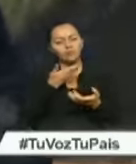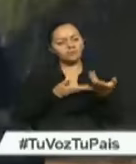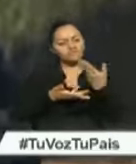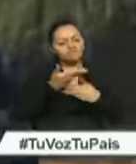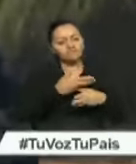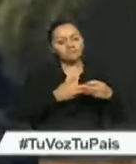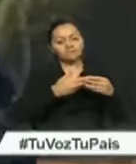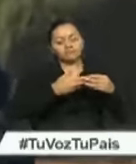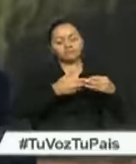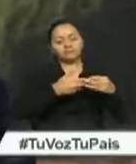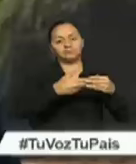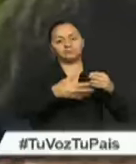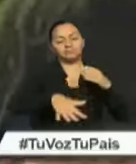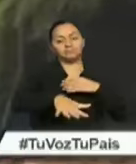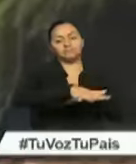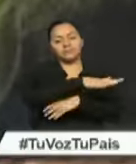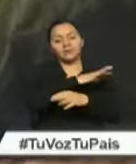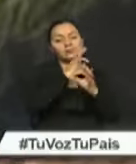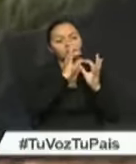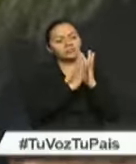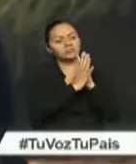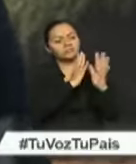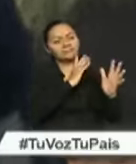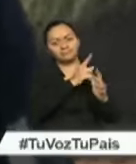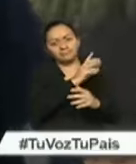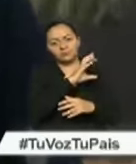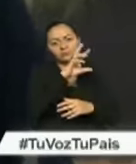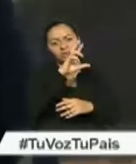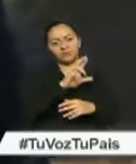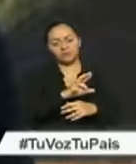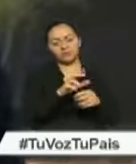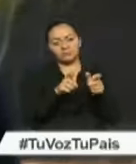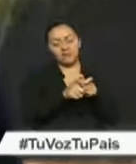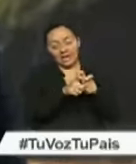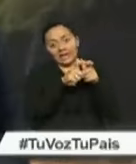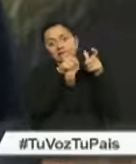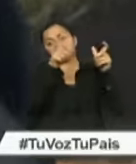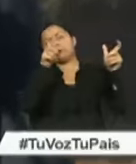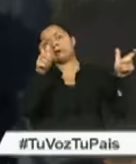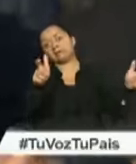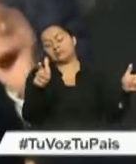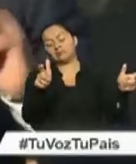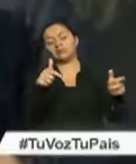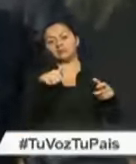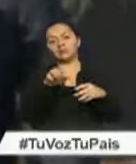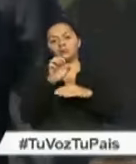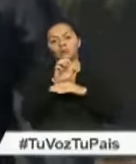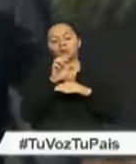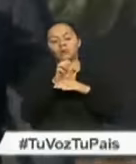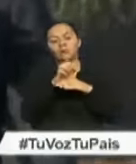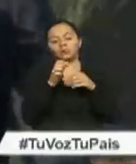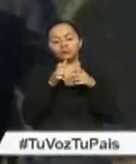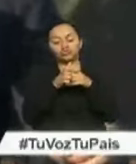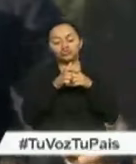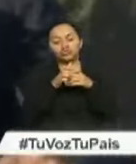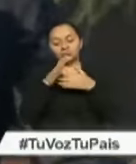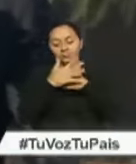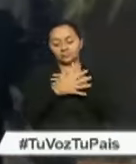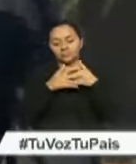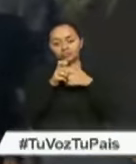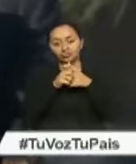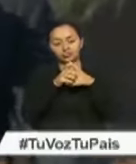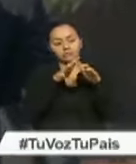el caso de Costa Rica, me contaba el presidente que es 10 veces más que su territorio continental. En el caso de Ecuador es 5.3 veces más el